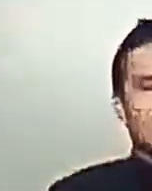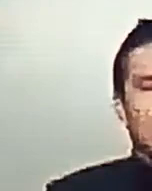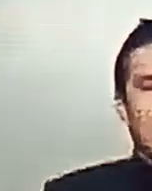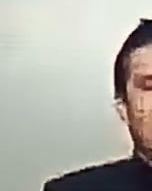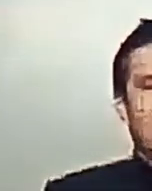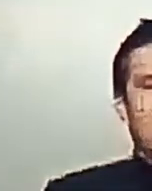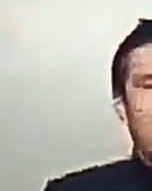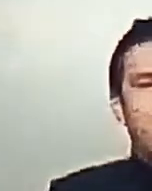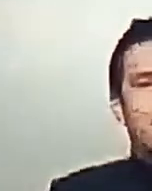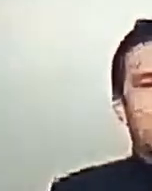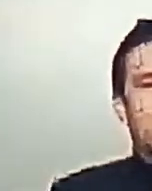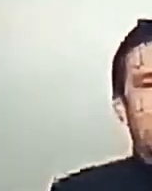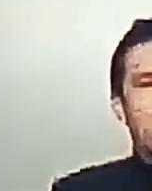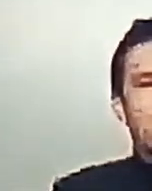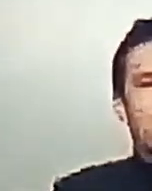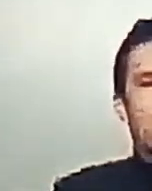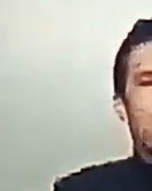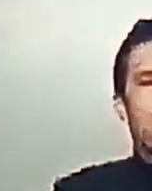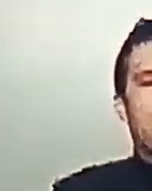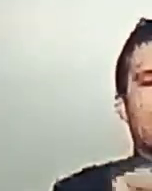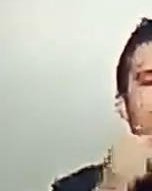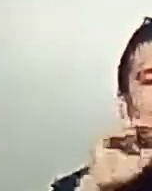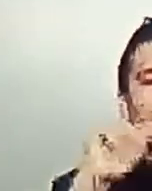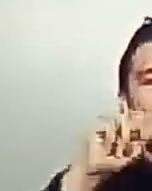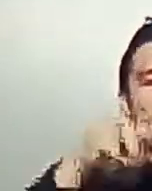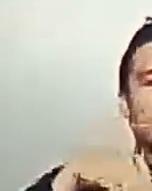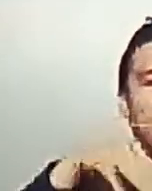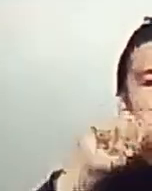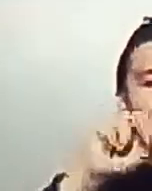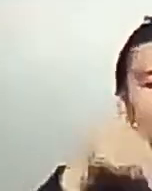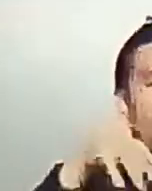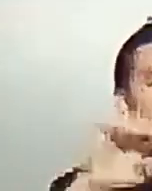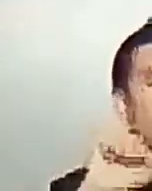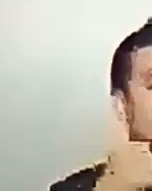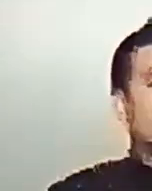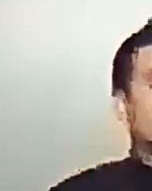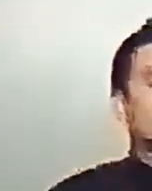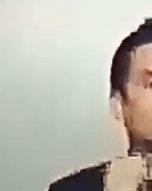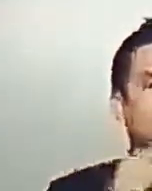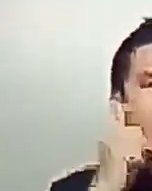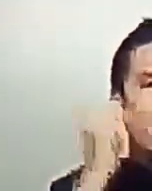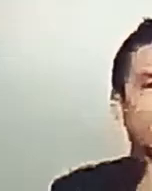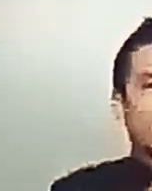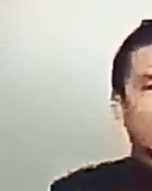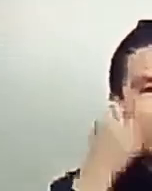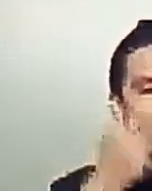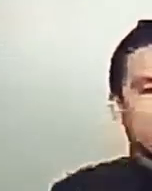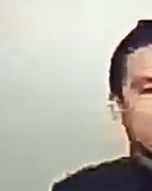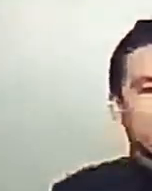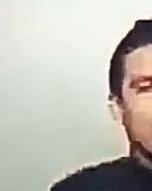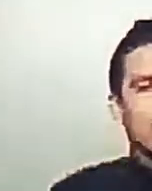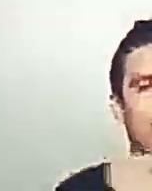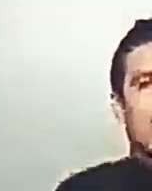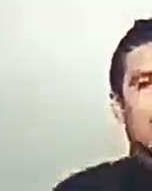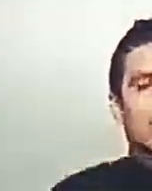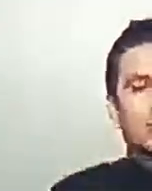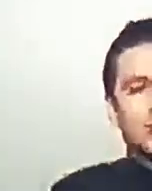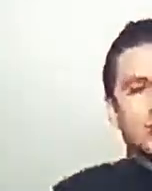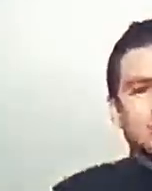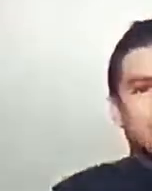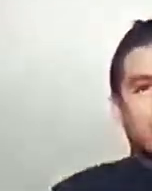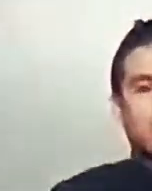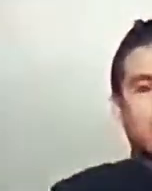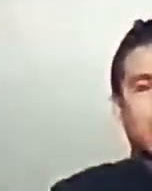decirle que soy una apasionada en la defensa del ambiente. Y si tengo que para eso sancionar a camaroneros, taladores, sin duda alguna, si es Quirola o